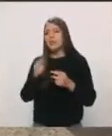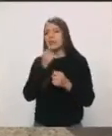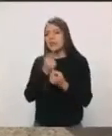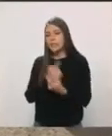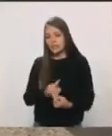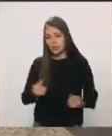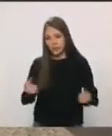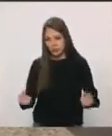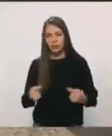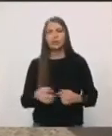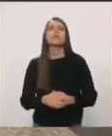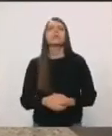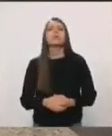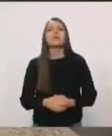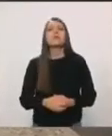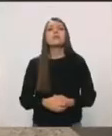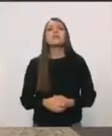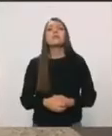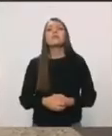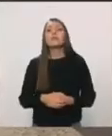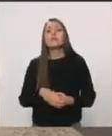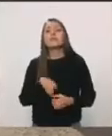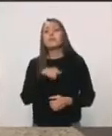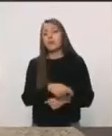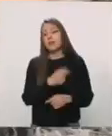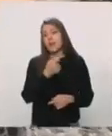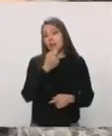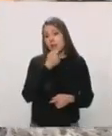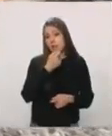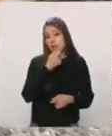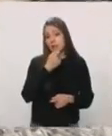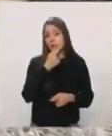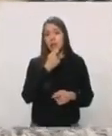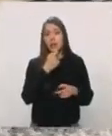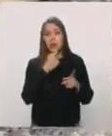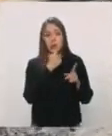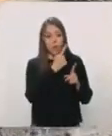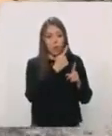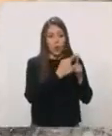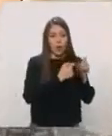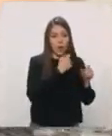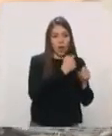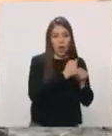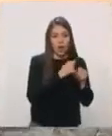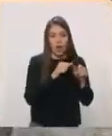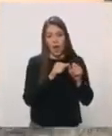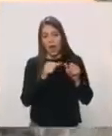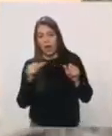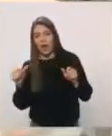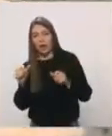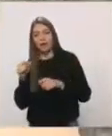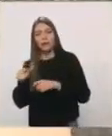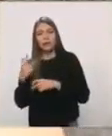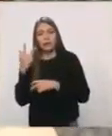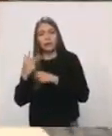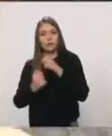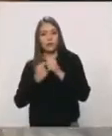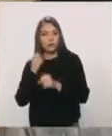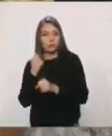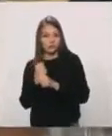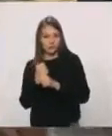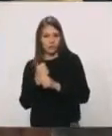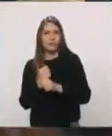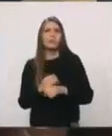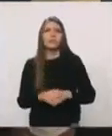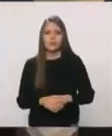desde dónde consideramos a un niño? Vamos a pensar que un niño es de 1 año hasta los 8 años, o que ya empiecen a aparecer